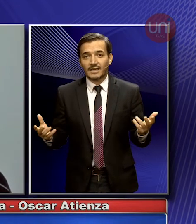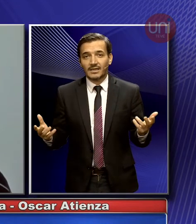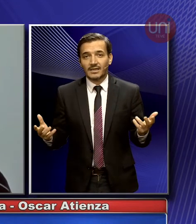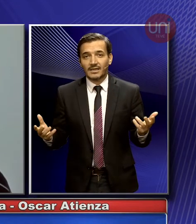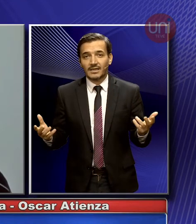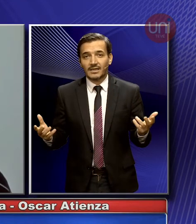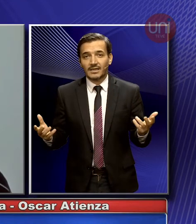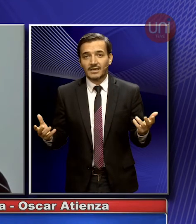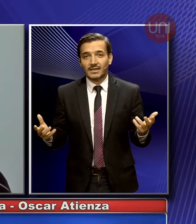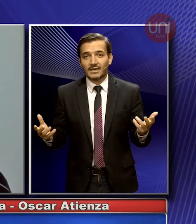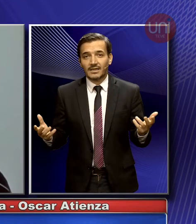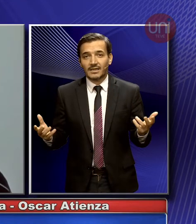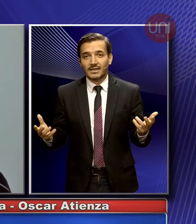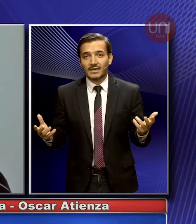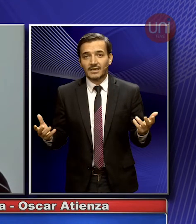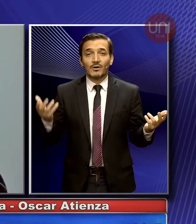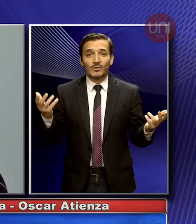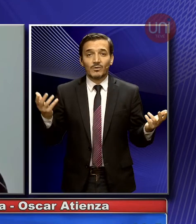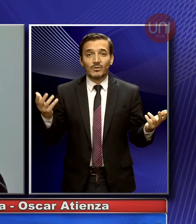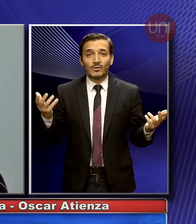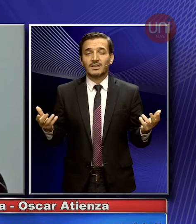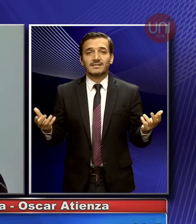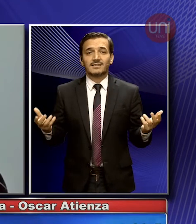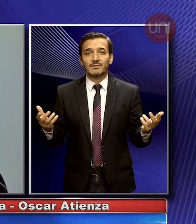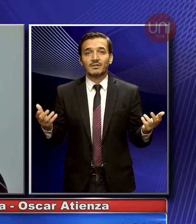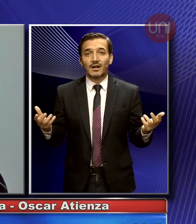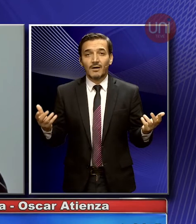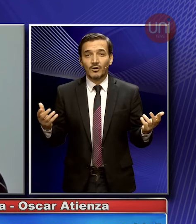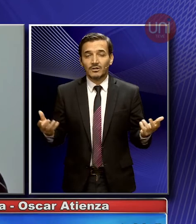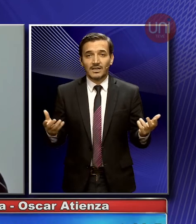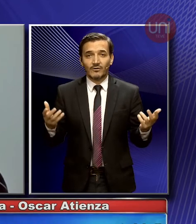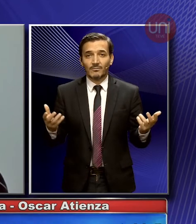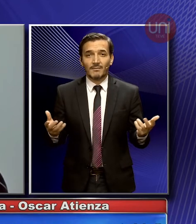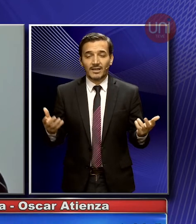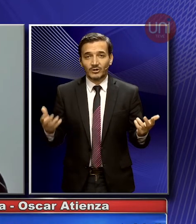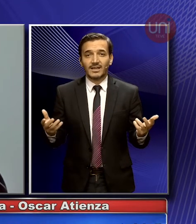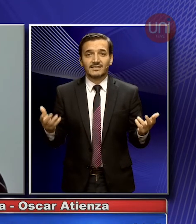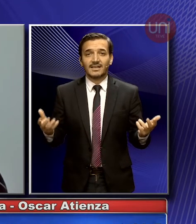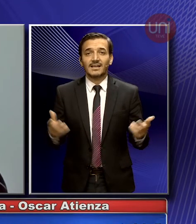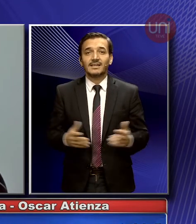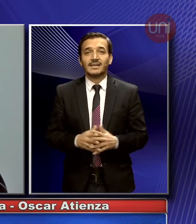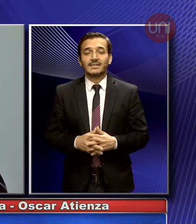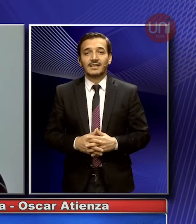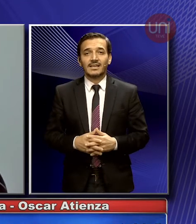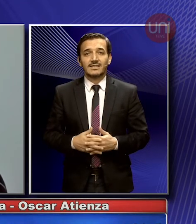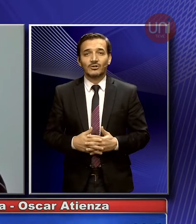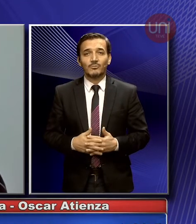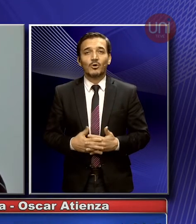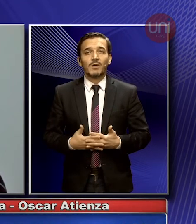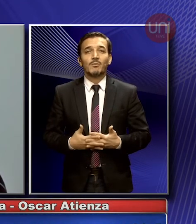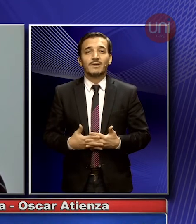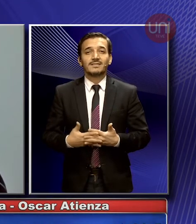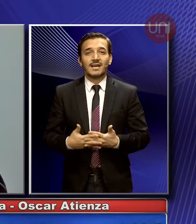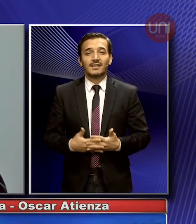en unos 50 días estaría, y la vacunación que se está llevando a cabo de la forma maratónica que se está realizando.